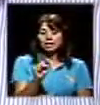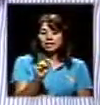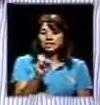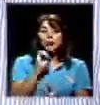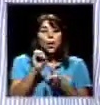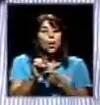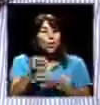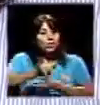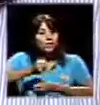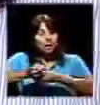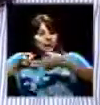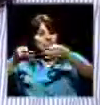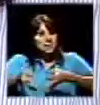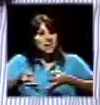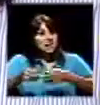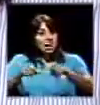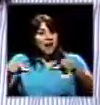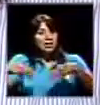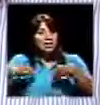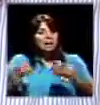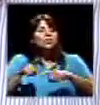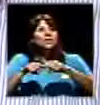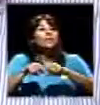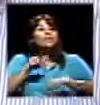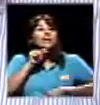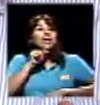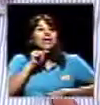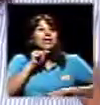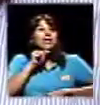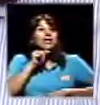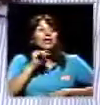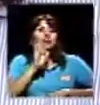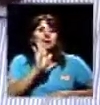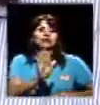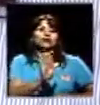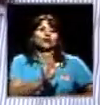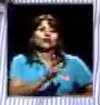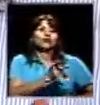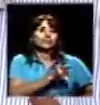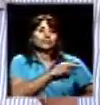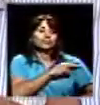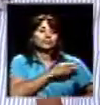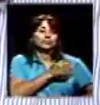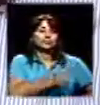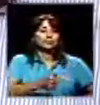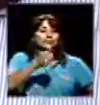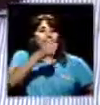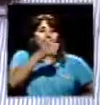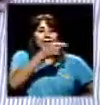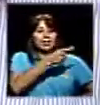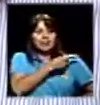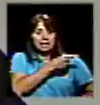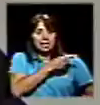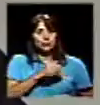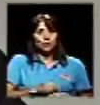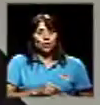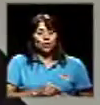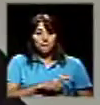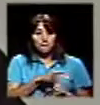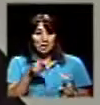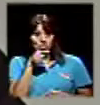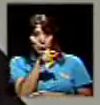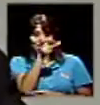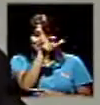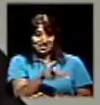depende? De quién la está dirigiendo. Pero ese que lo está dirigiendo tiene una